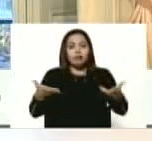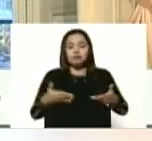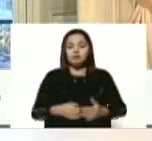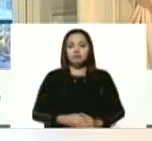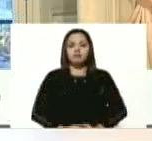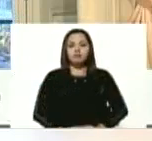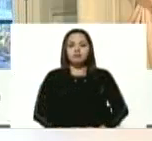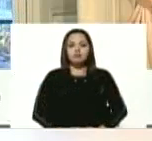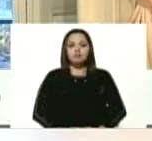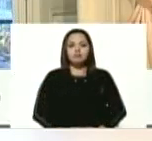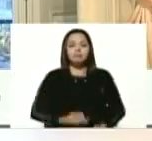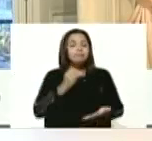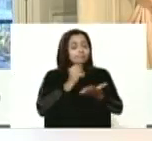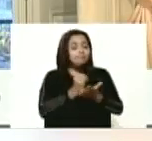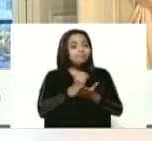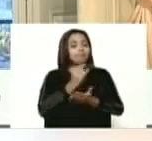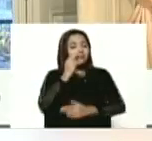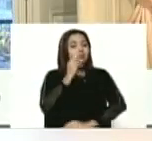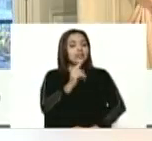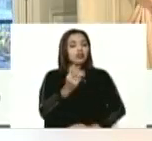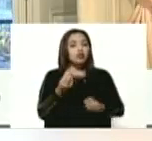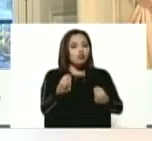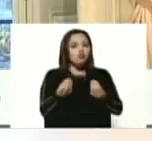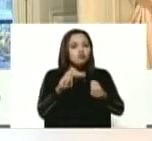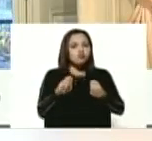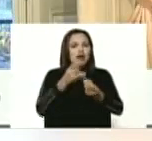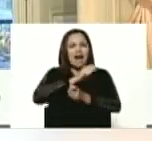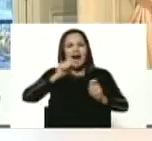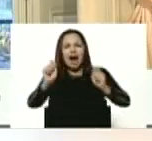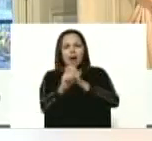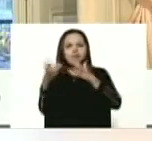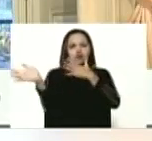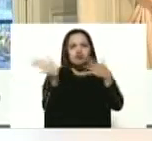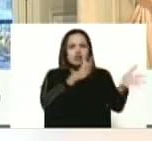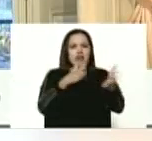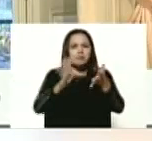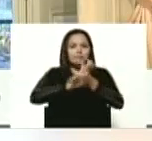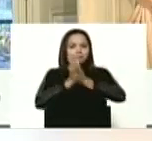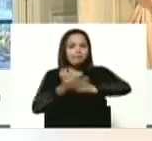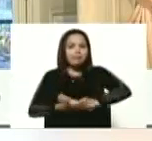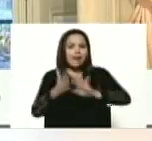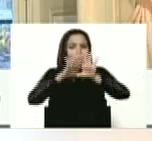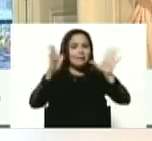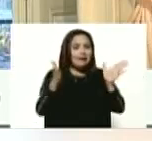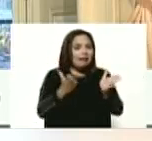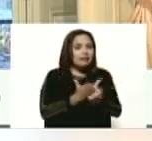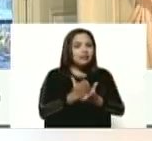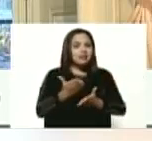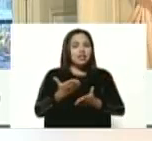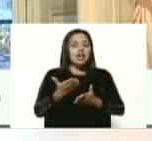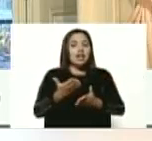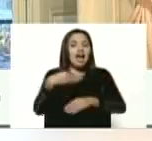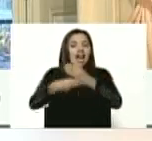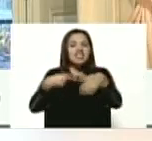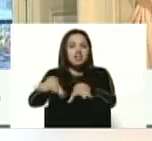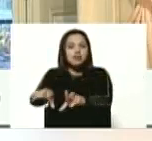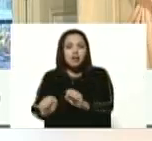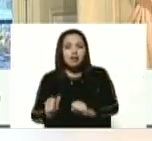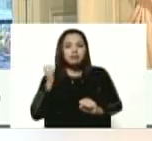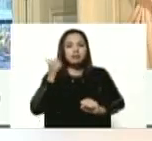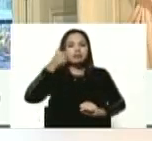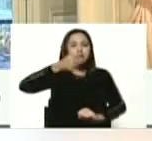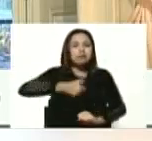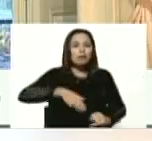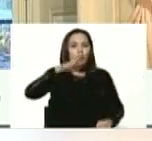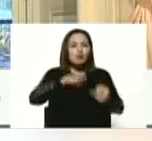Entonces, bueno, viendo esos fenómenos, producto del cambio climático, de la destrucción del planeta por parte del capitalismo durante los